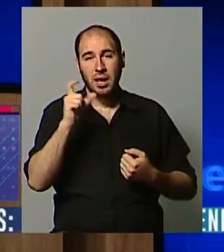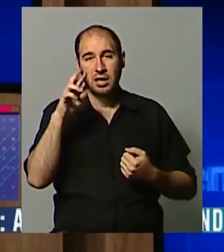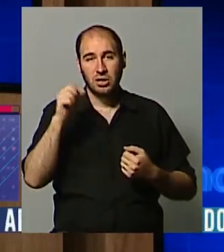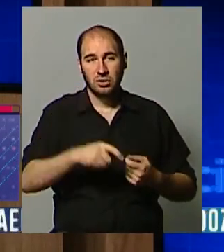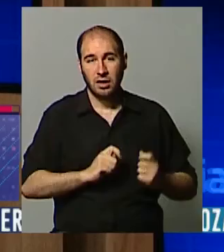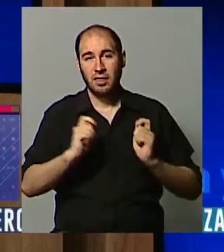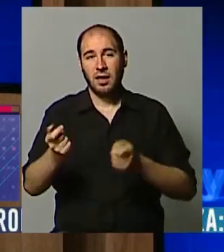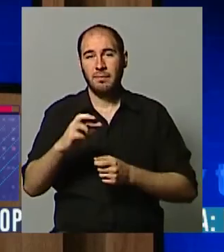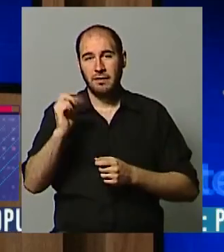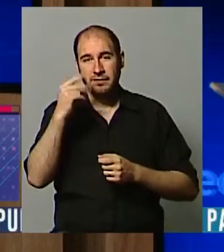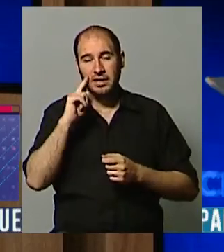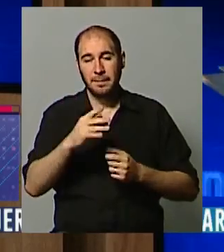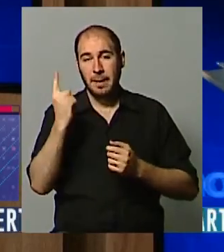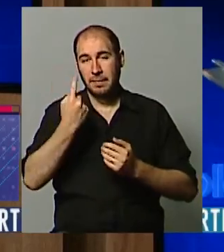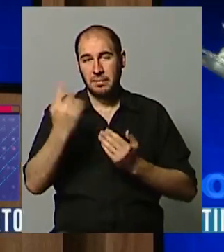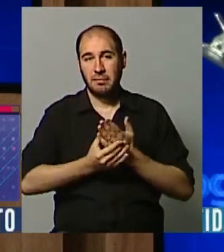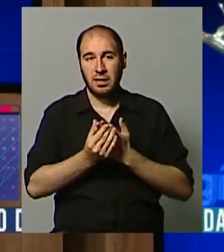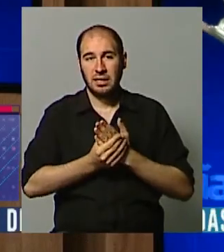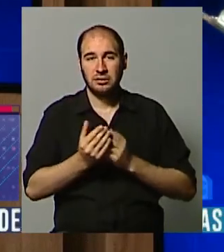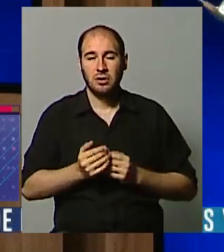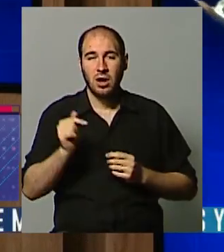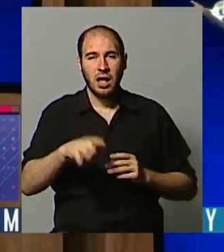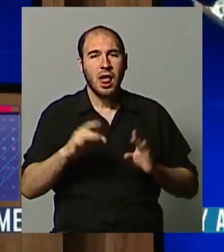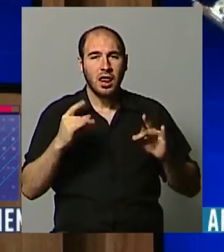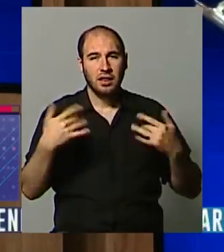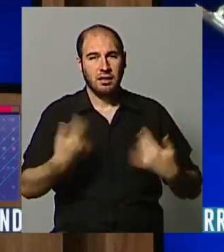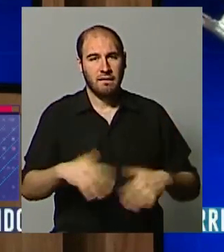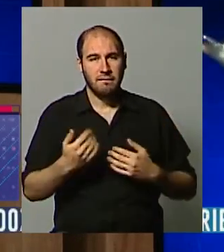en manos de Philippe, su primer ministro, dada las complicaciones que le han presentado.